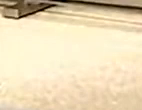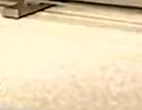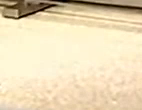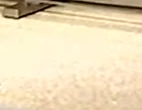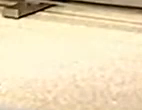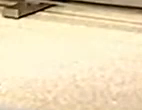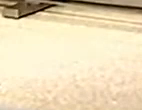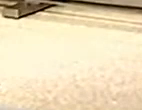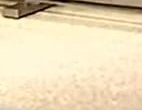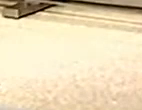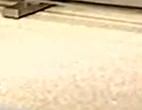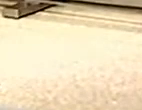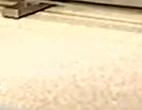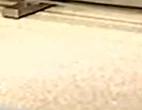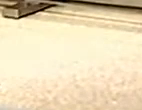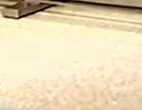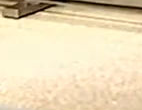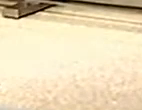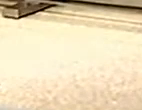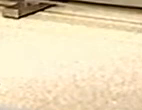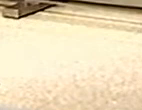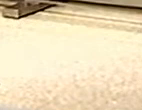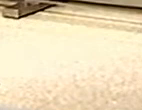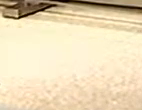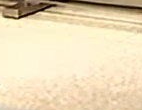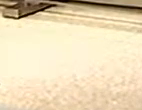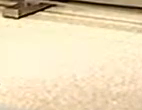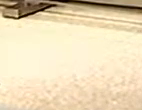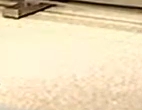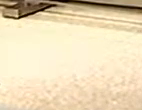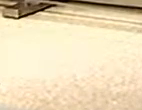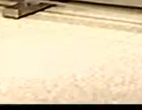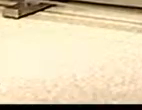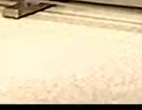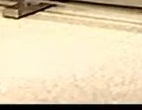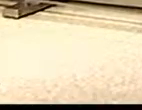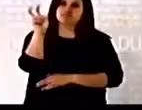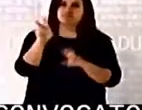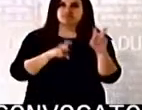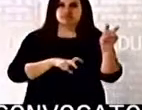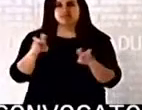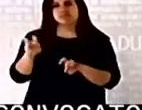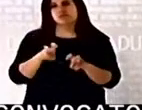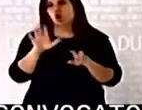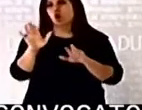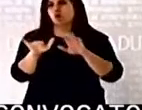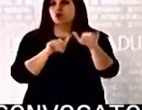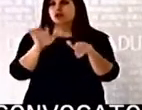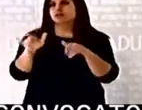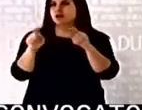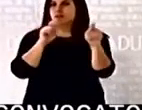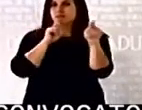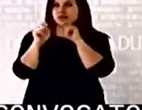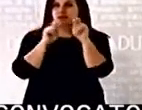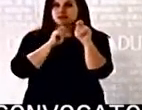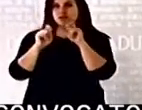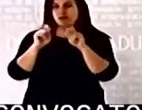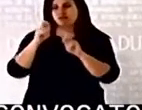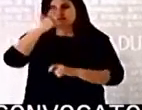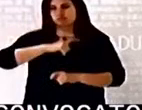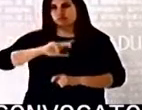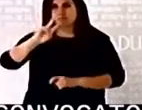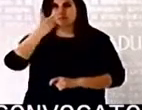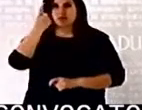Buenos días, gracias a todas y a todos por acudir a esta convocatoria de prensa de la Vicepresidencia